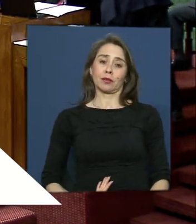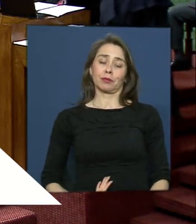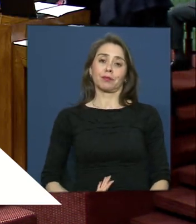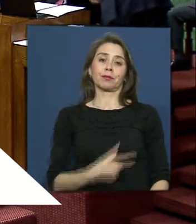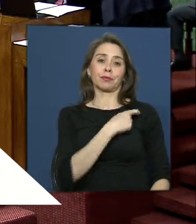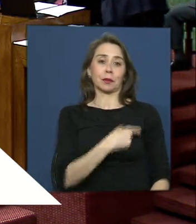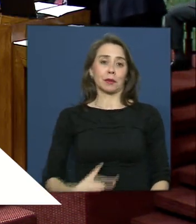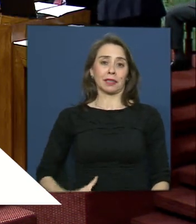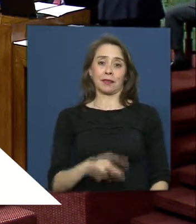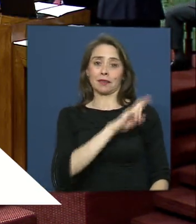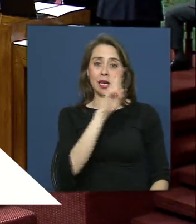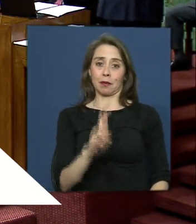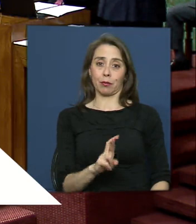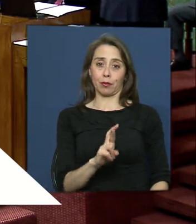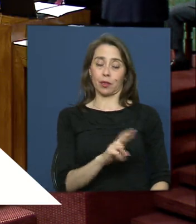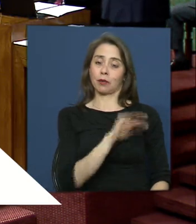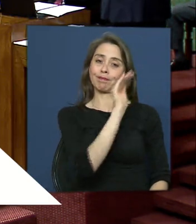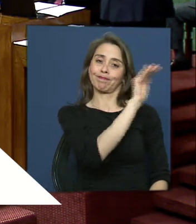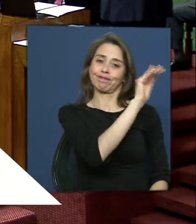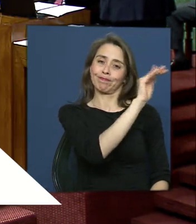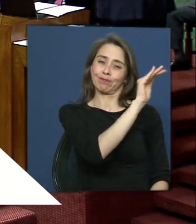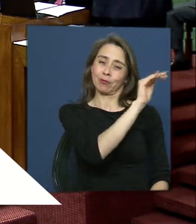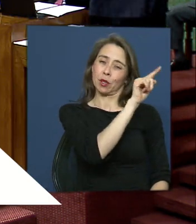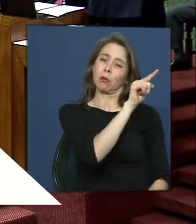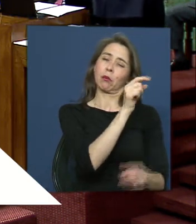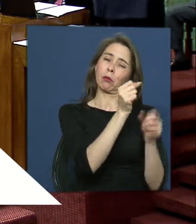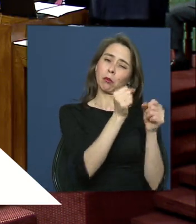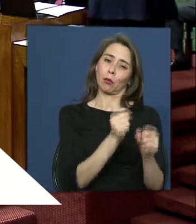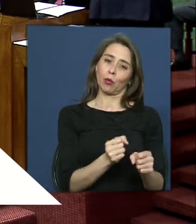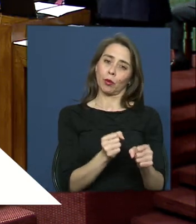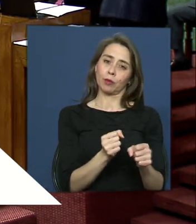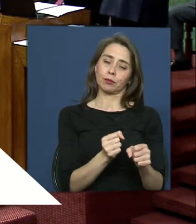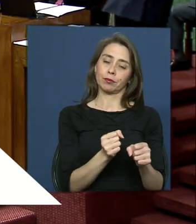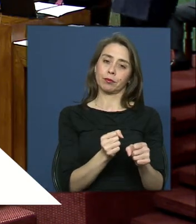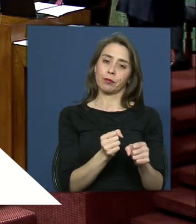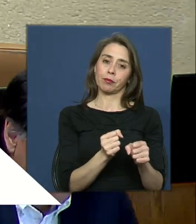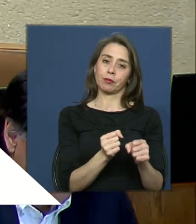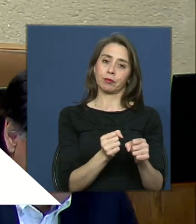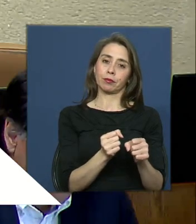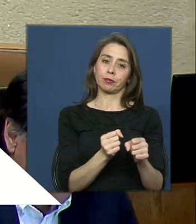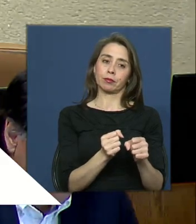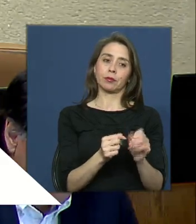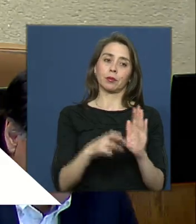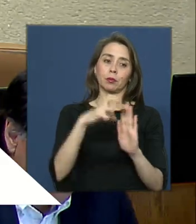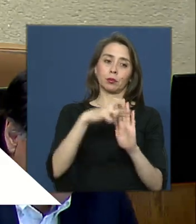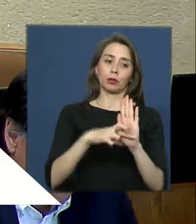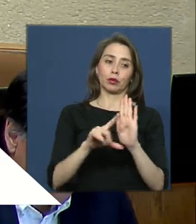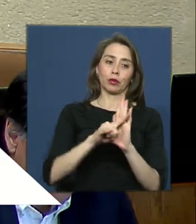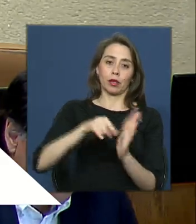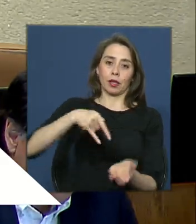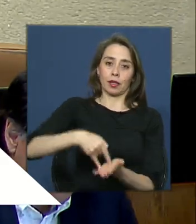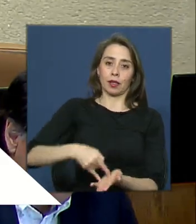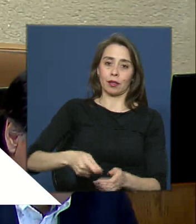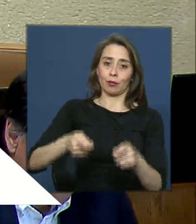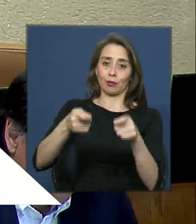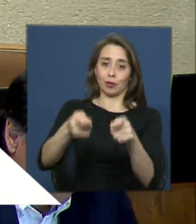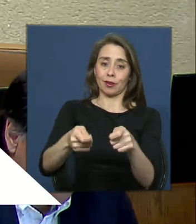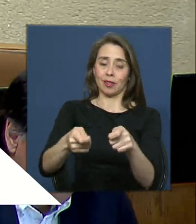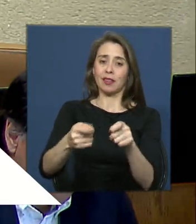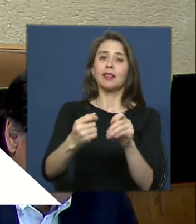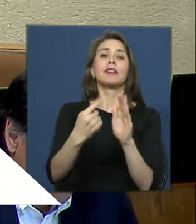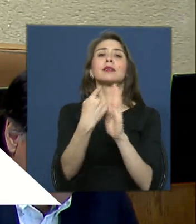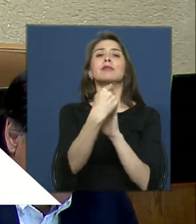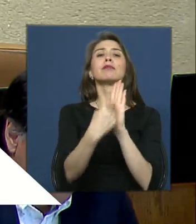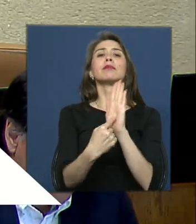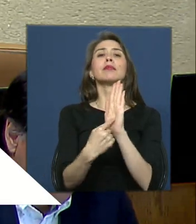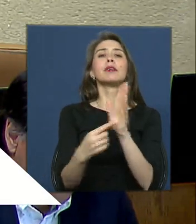la Presidenta de la República, para que pueda enviar a este Parlamento un proyecto de ley que